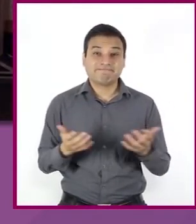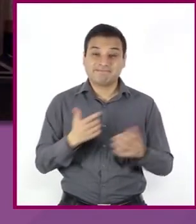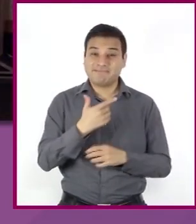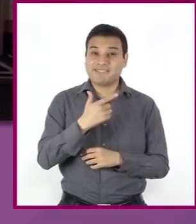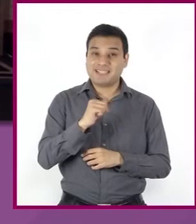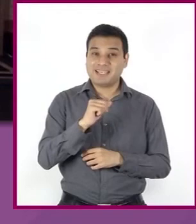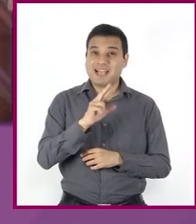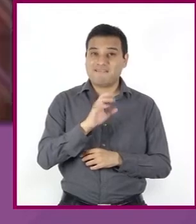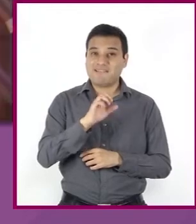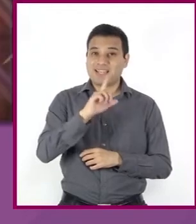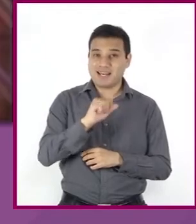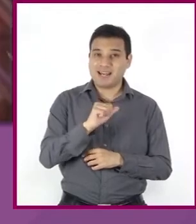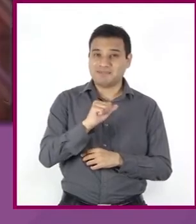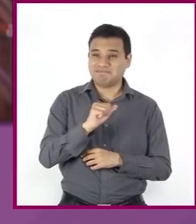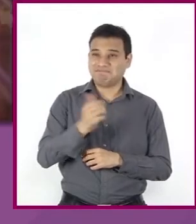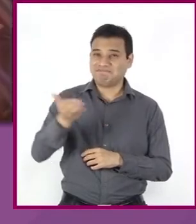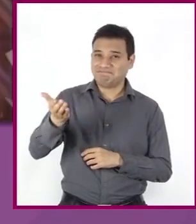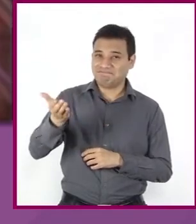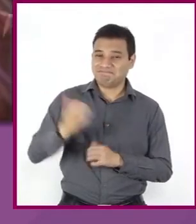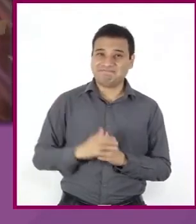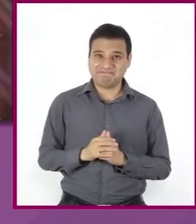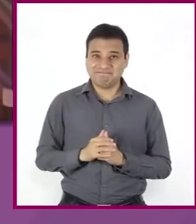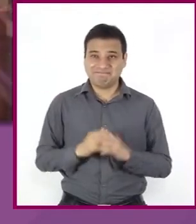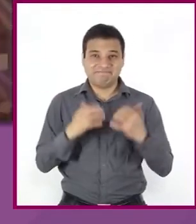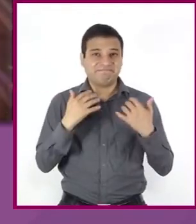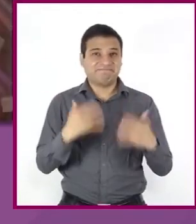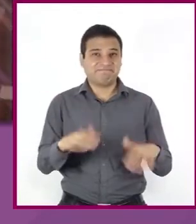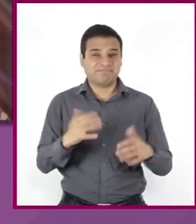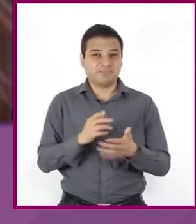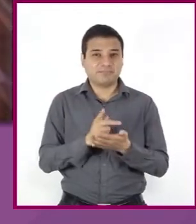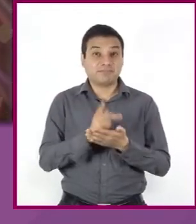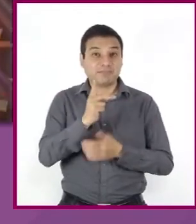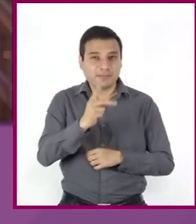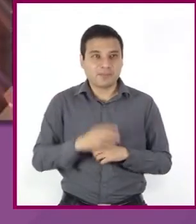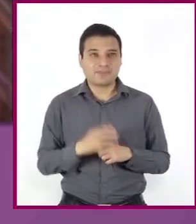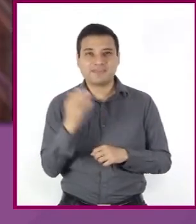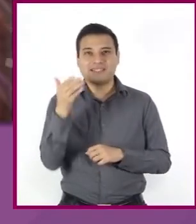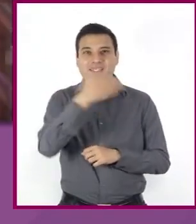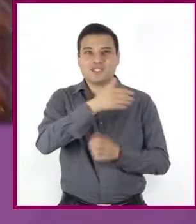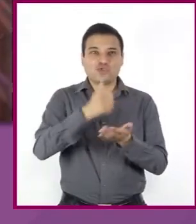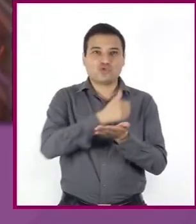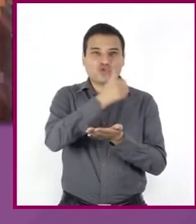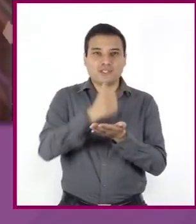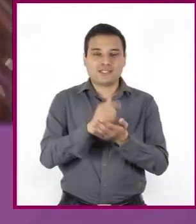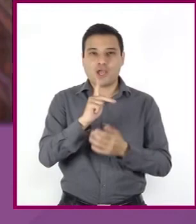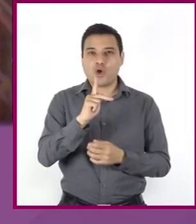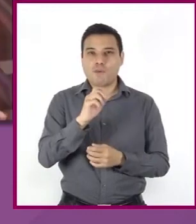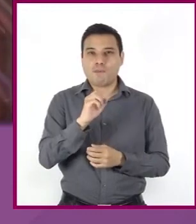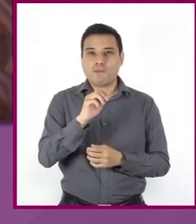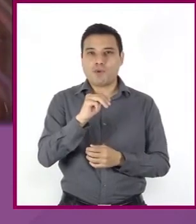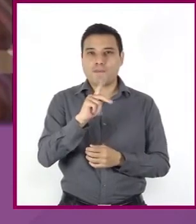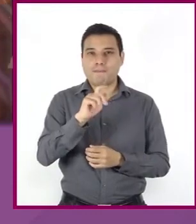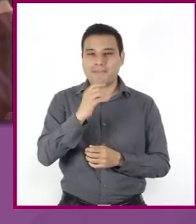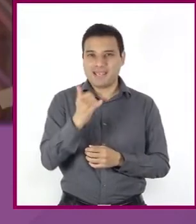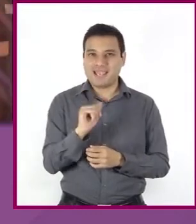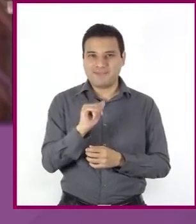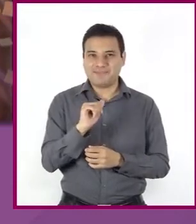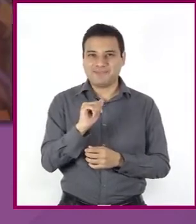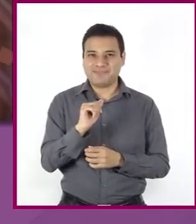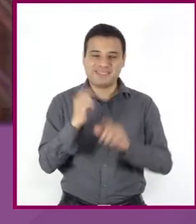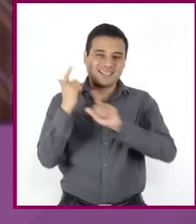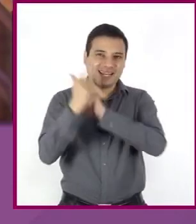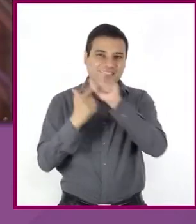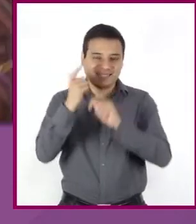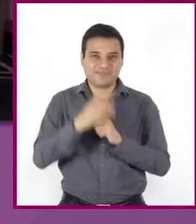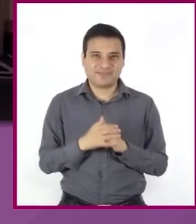Gabriela Mistral. El premio es un viaje a la ciudad griega de Pompeya, antes de ser consumida por la erupción de un